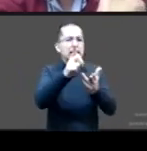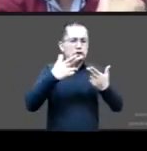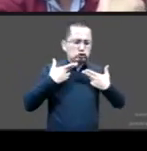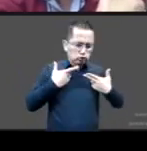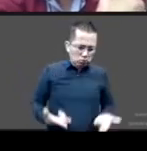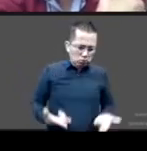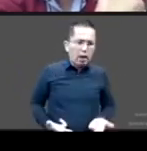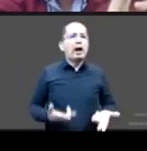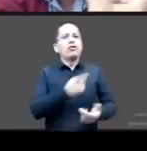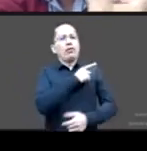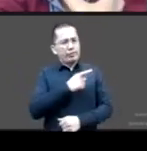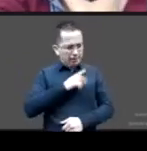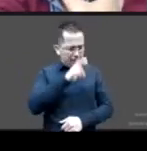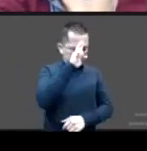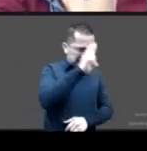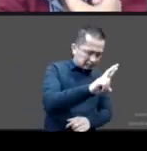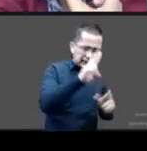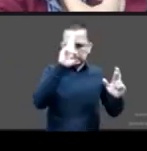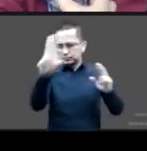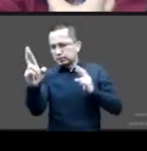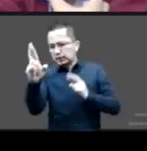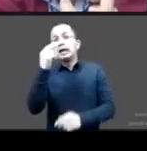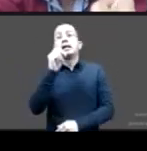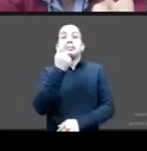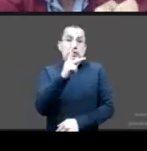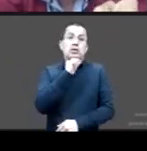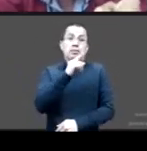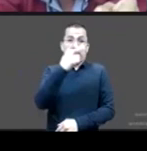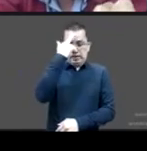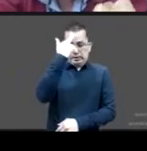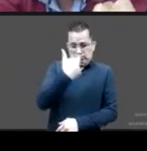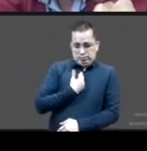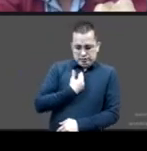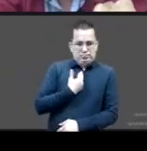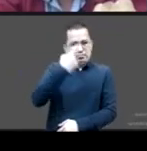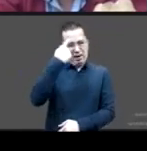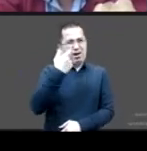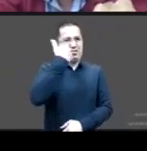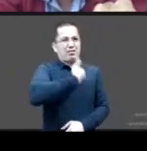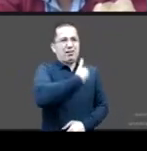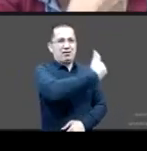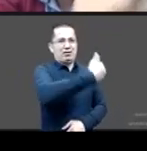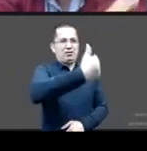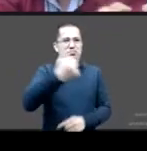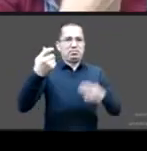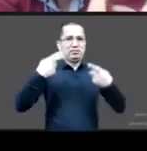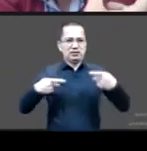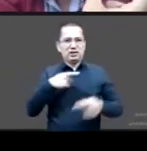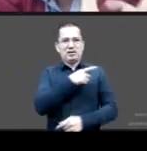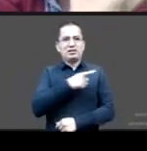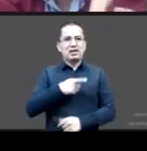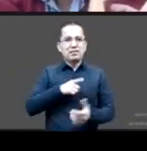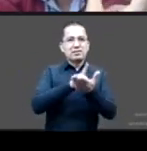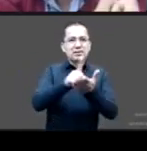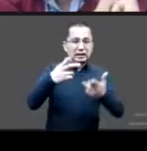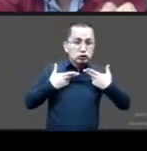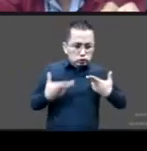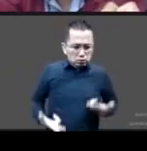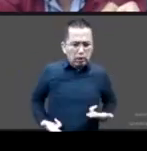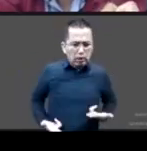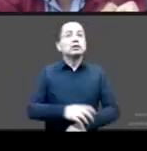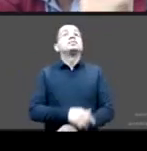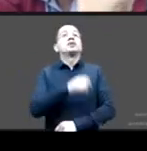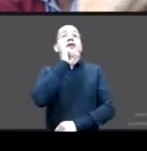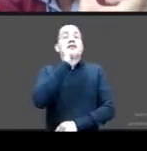para los demás pero también reivindicados para cada persona, acción sociopolítica, participación